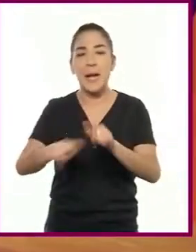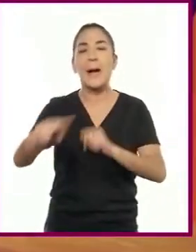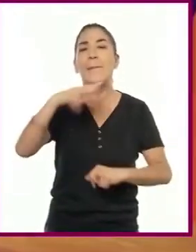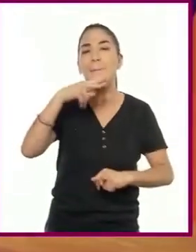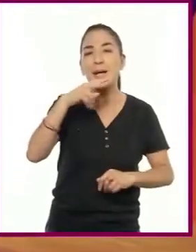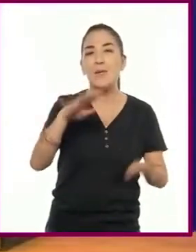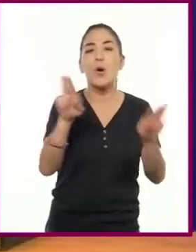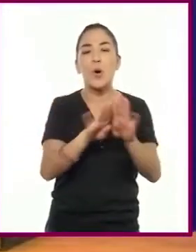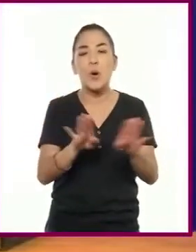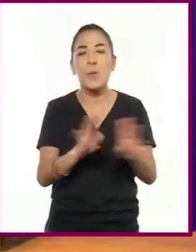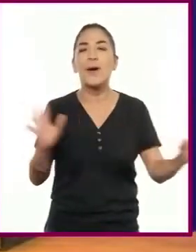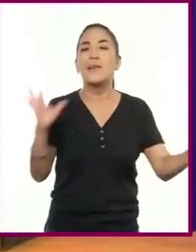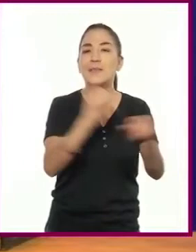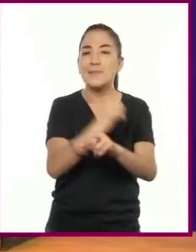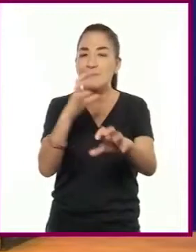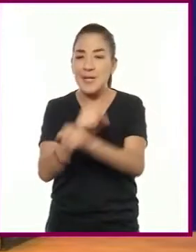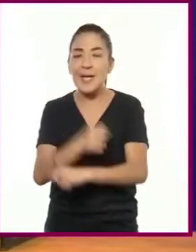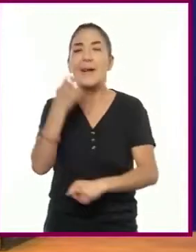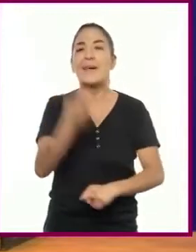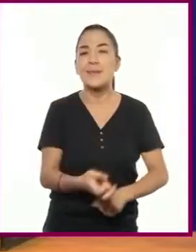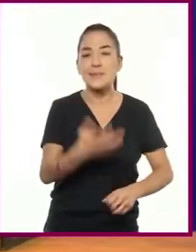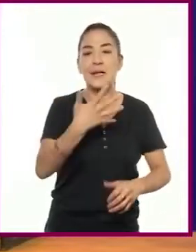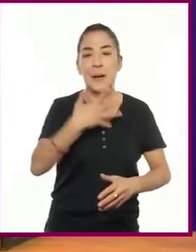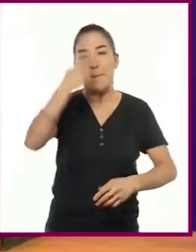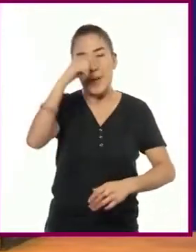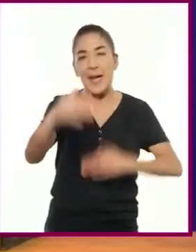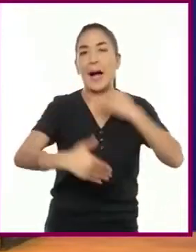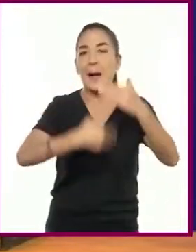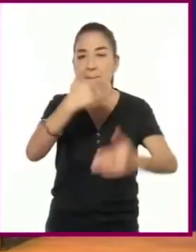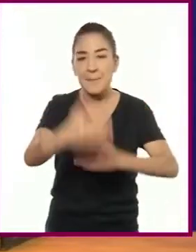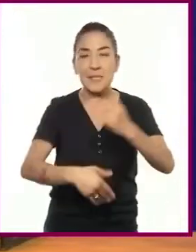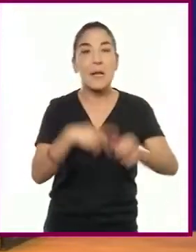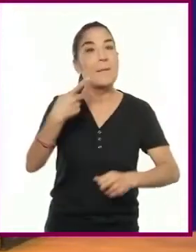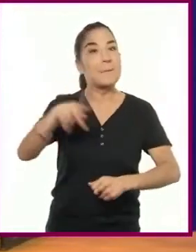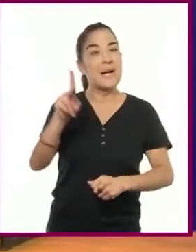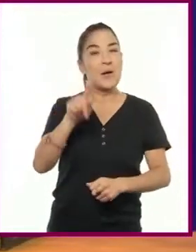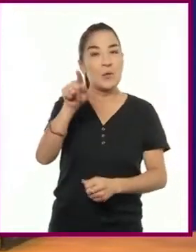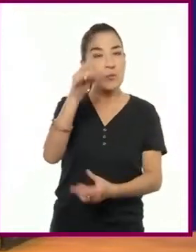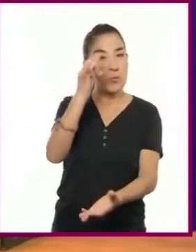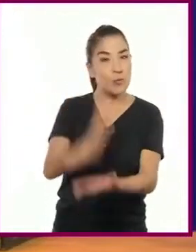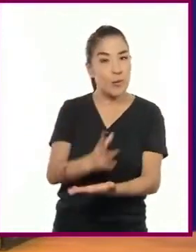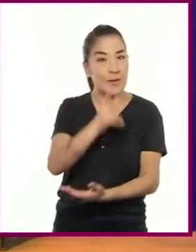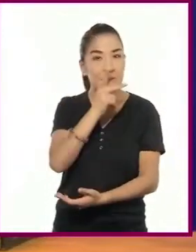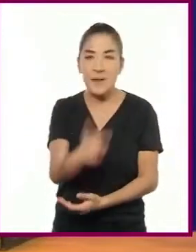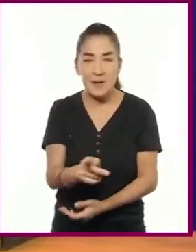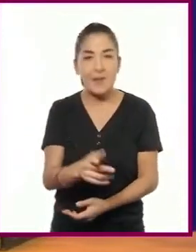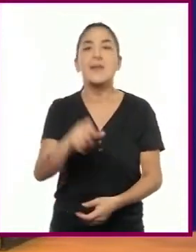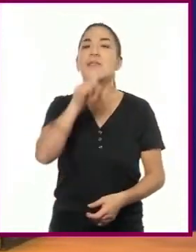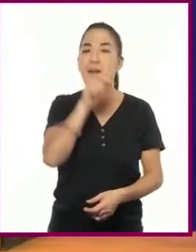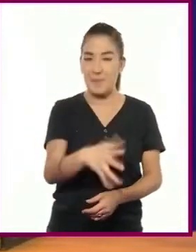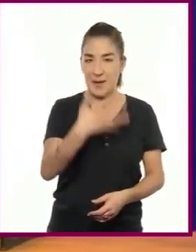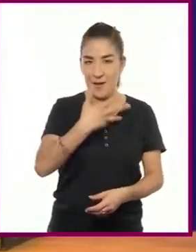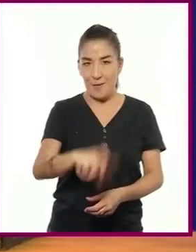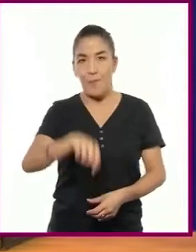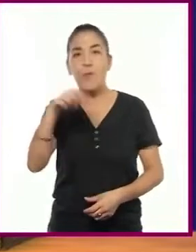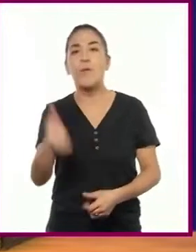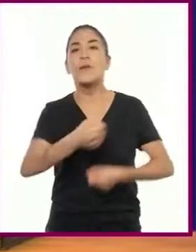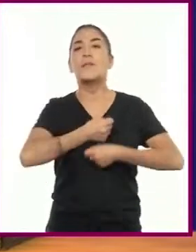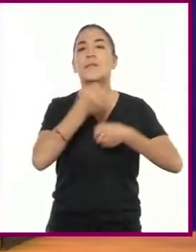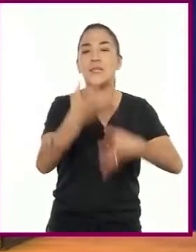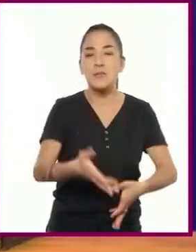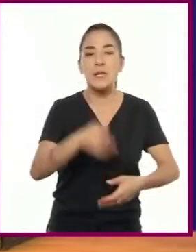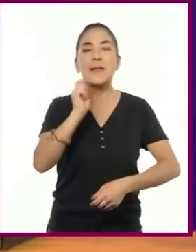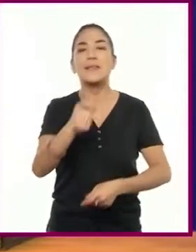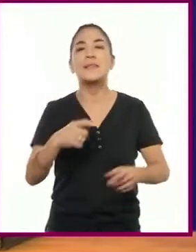describen acciones y hacen que la narración avance, pero no son las únicas palabras. También hay otras expresiones que